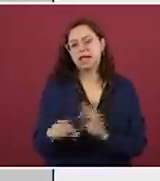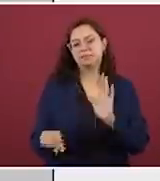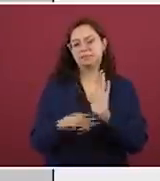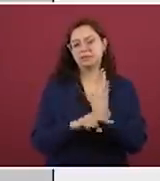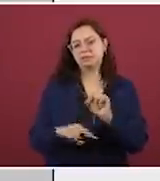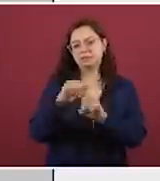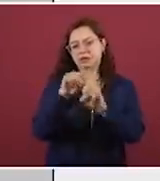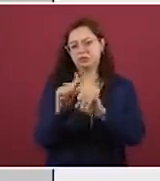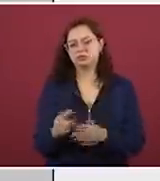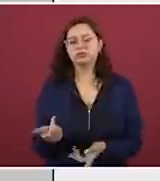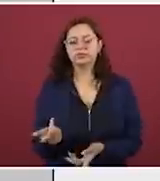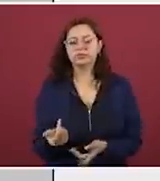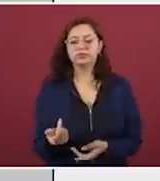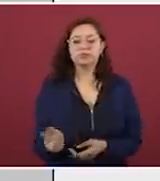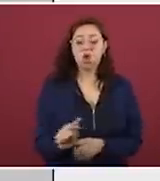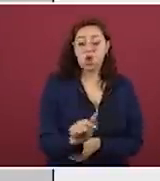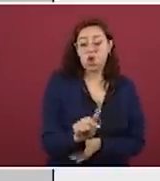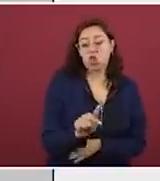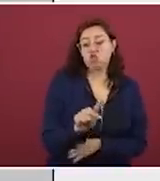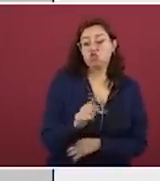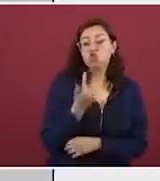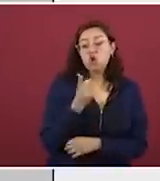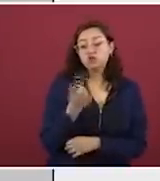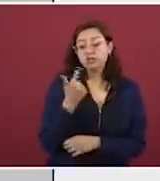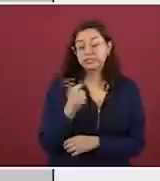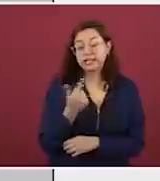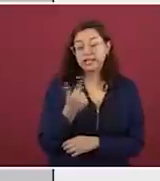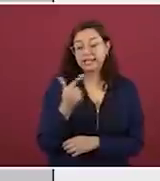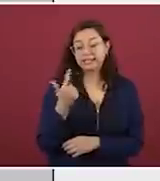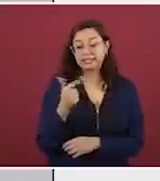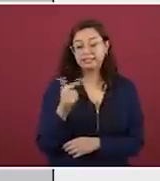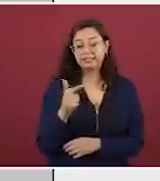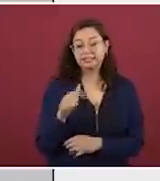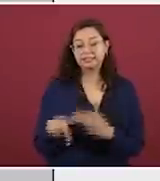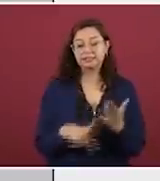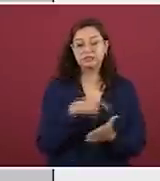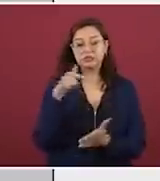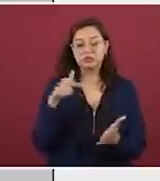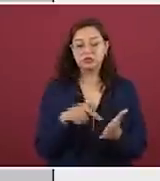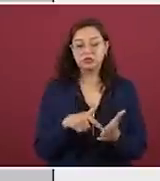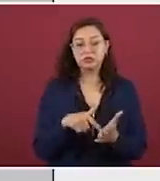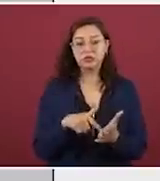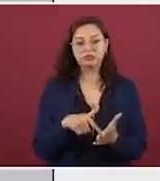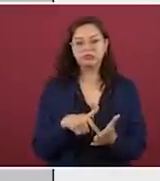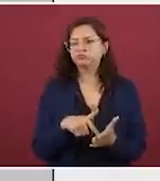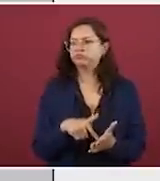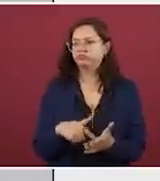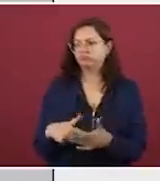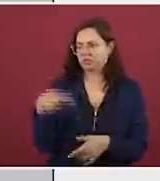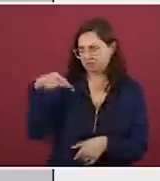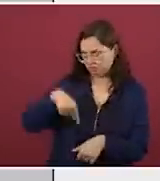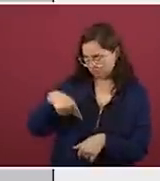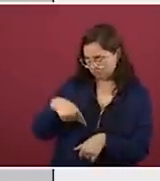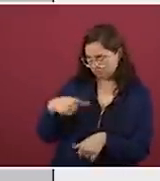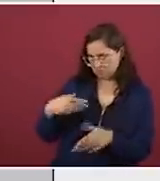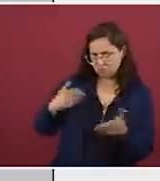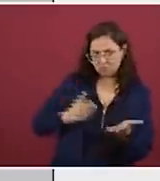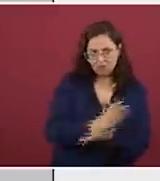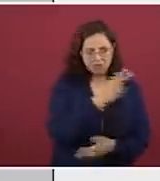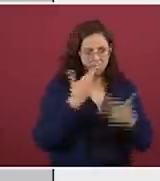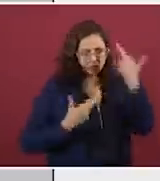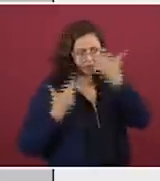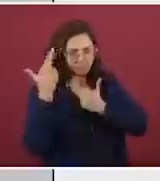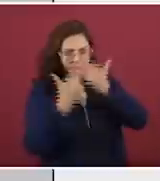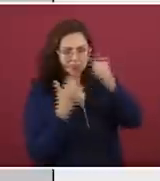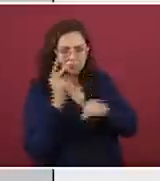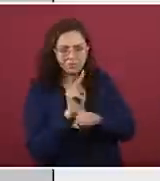litro. Hubo 12 estaciones de servicio en el país que se negaron a ser verificadas. Estas 12 de